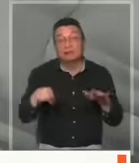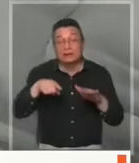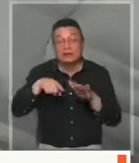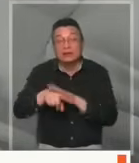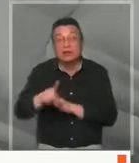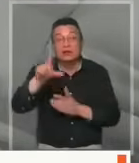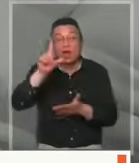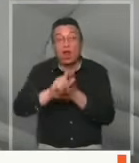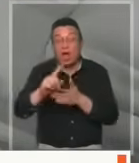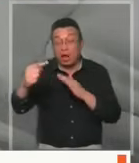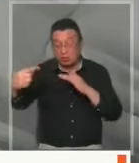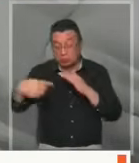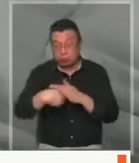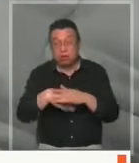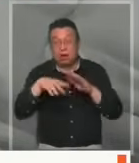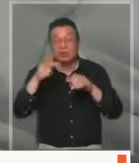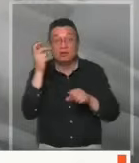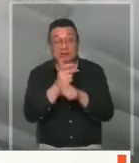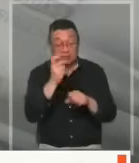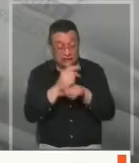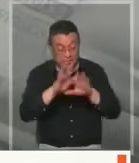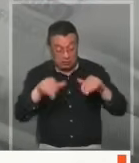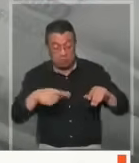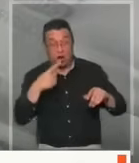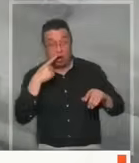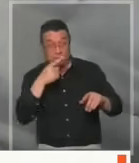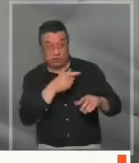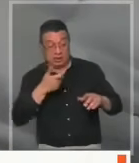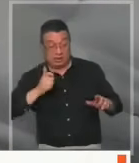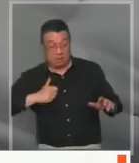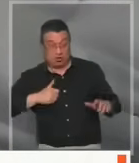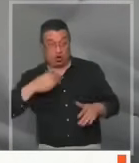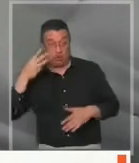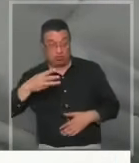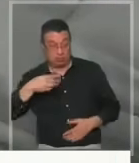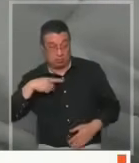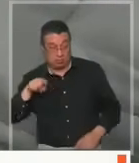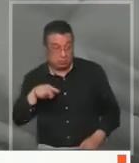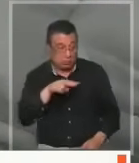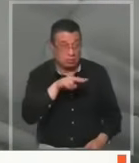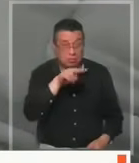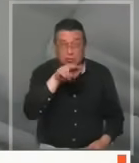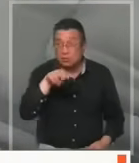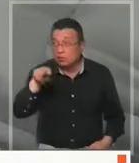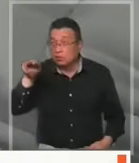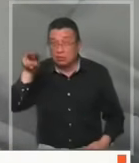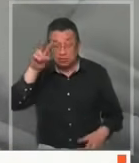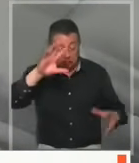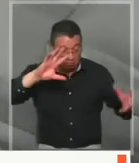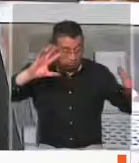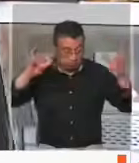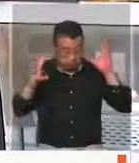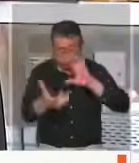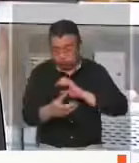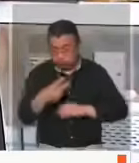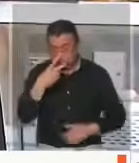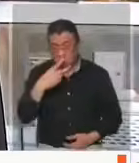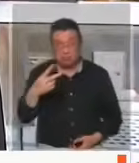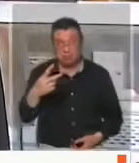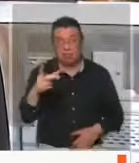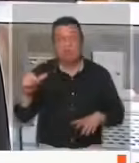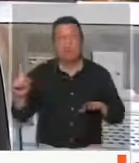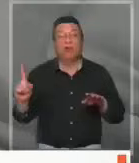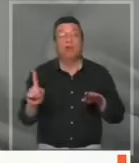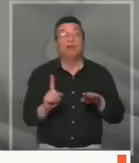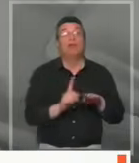local, por donde mismo estaban sacando la mercadería de los delincuentes. Observan que estaba el desastre más grande. Salen